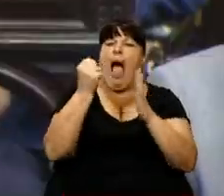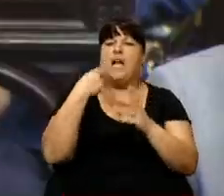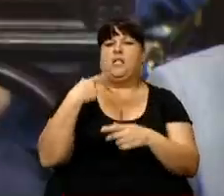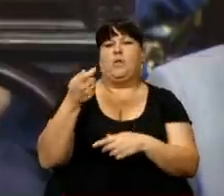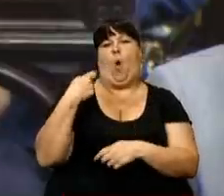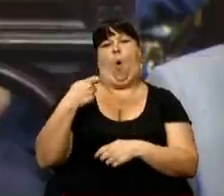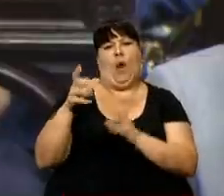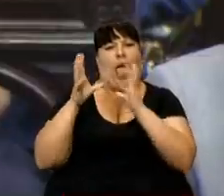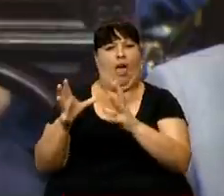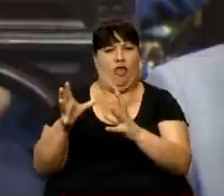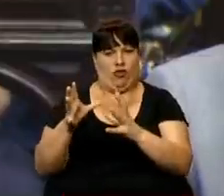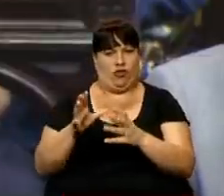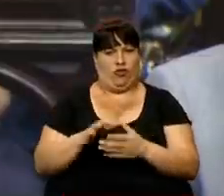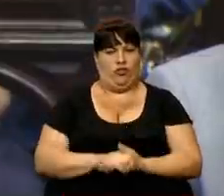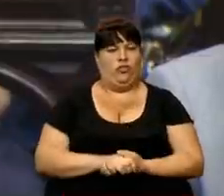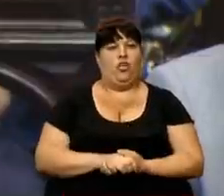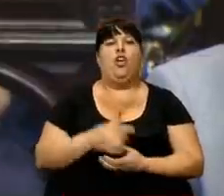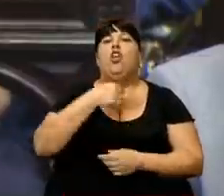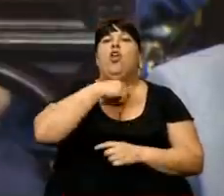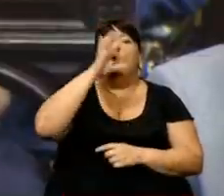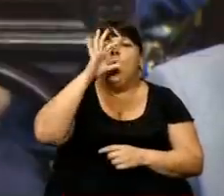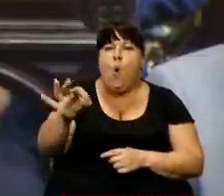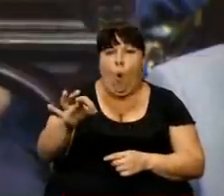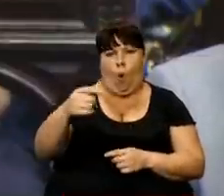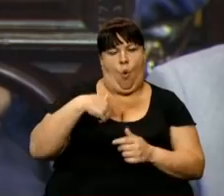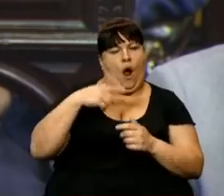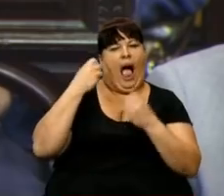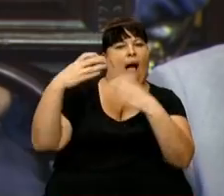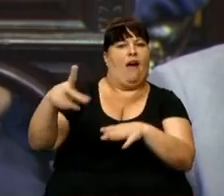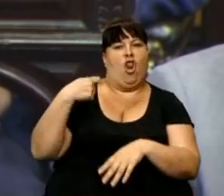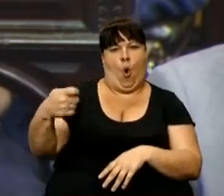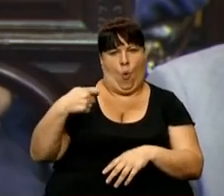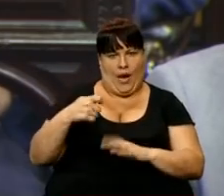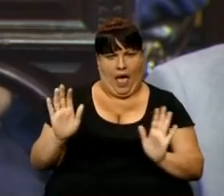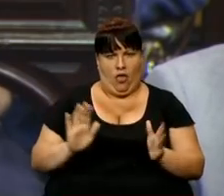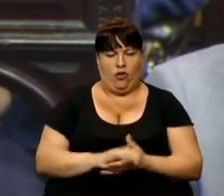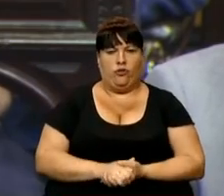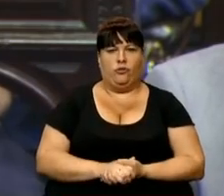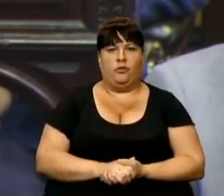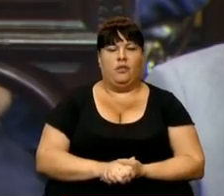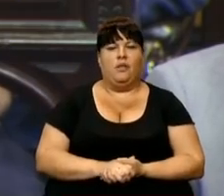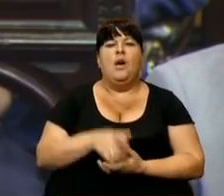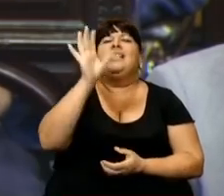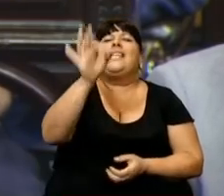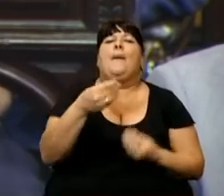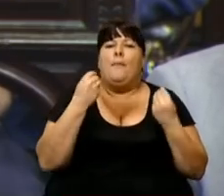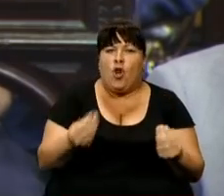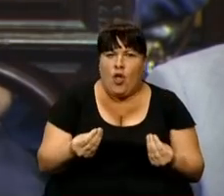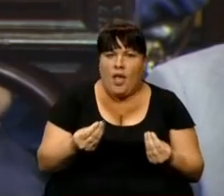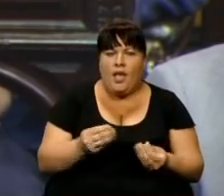los jubilados. No me van a mover nunca de al lado de los jubilados. ¿Saben por